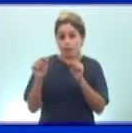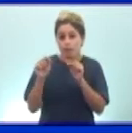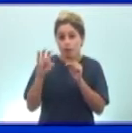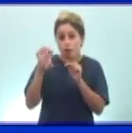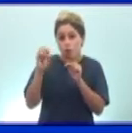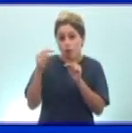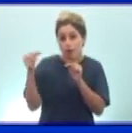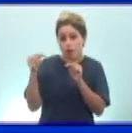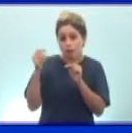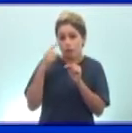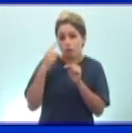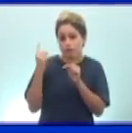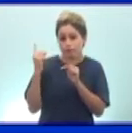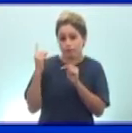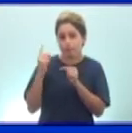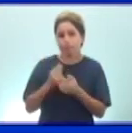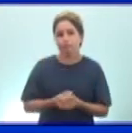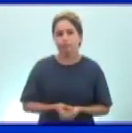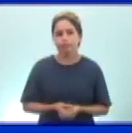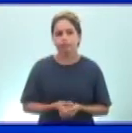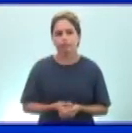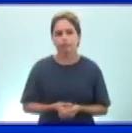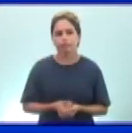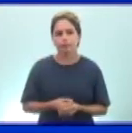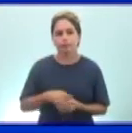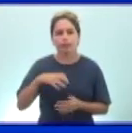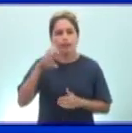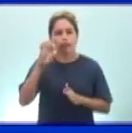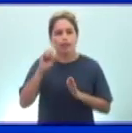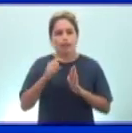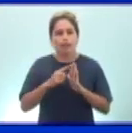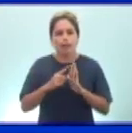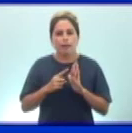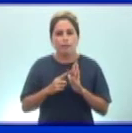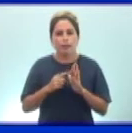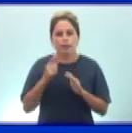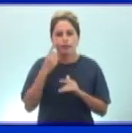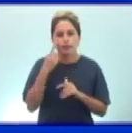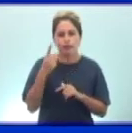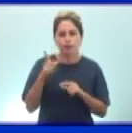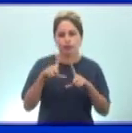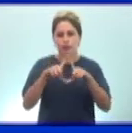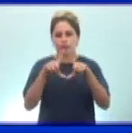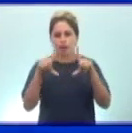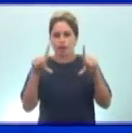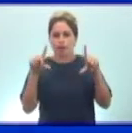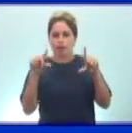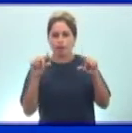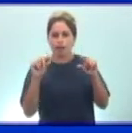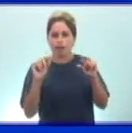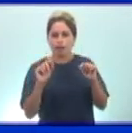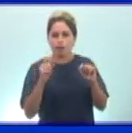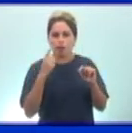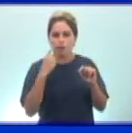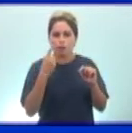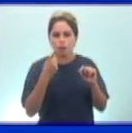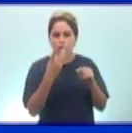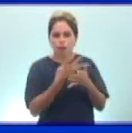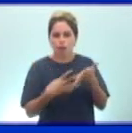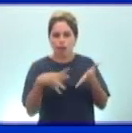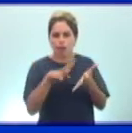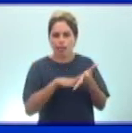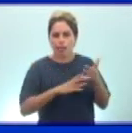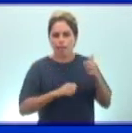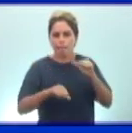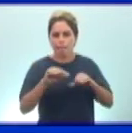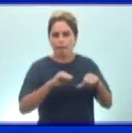en ella. El elemento que está representado por esta distribución, al momento que usted se dirige a la tabla periódica, se va a